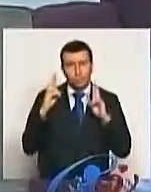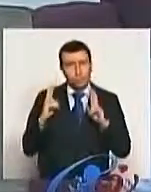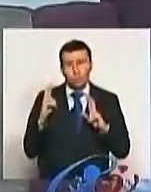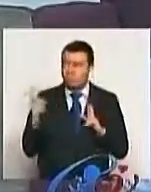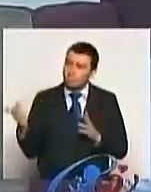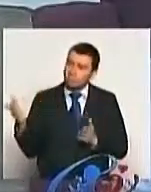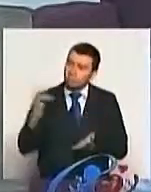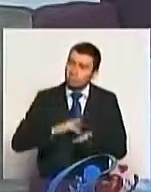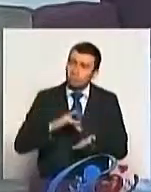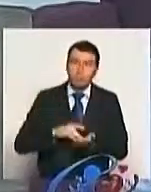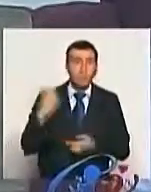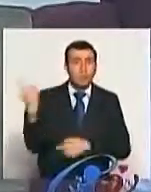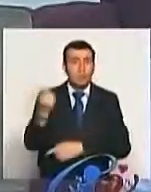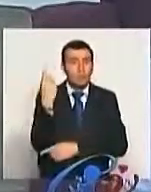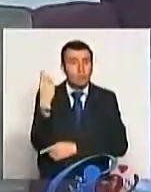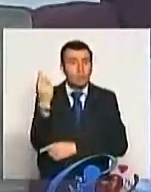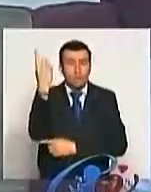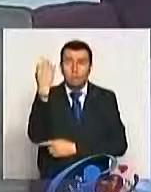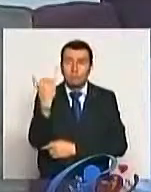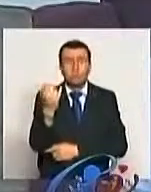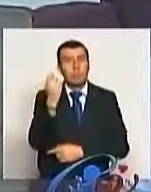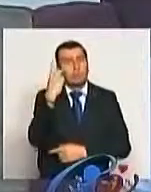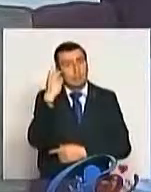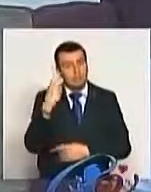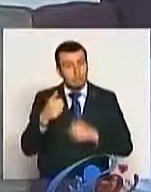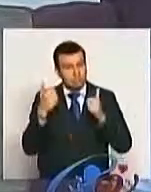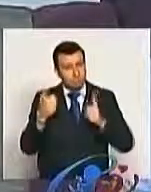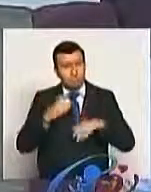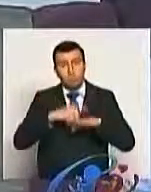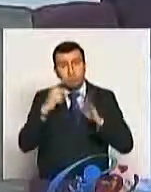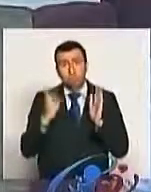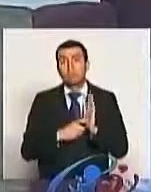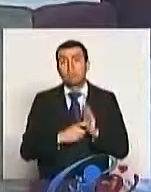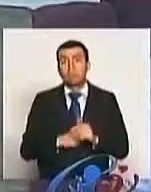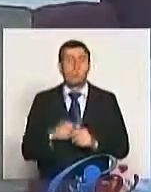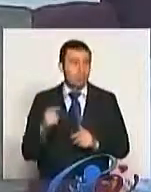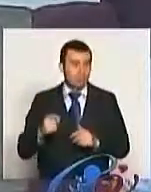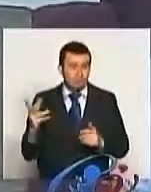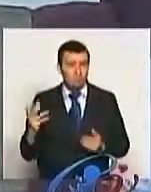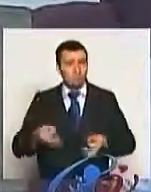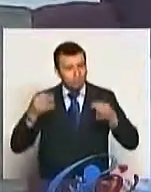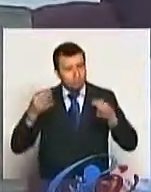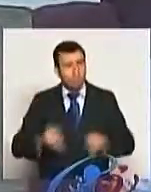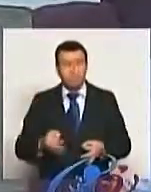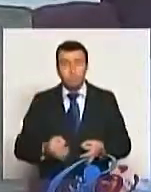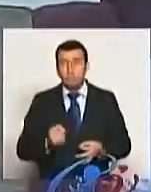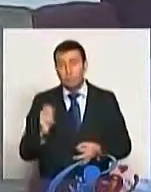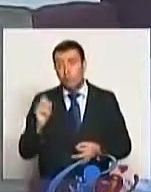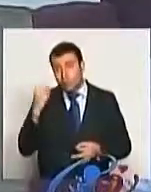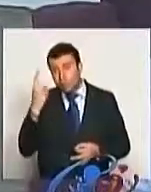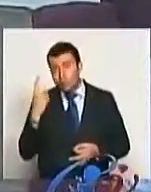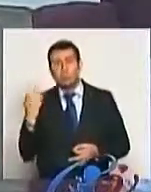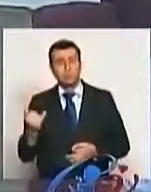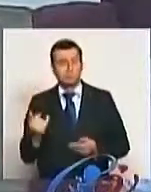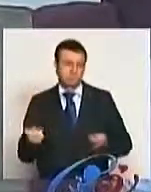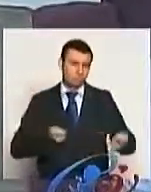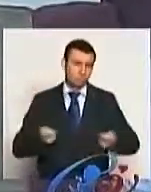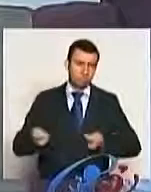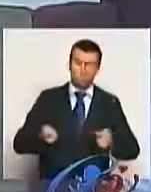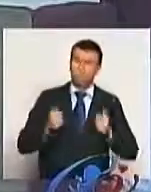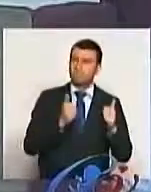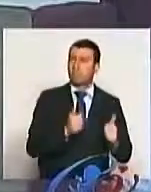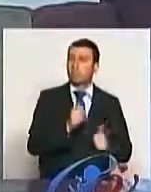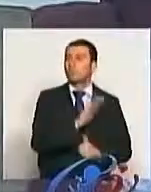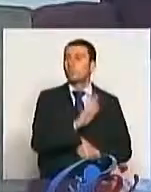próceres políticos entiendan eso y por lo menos exijan algo que es beneficioso para ustedes.